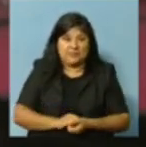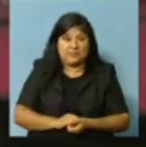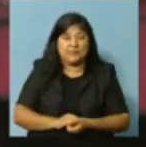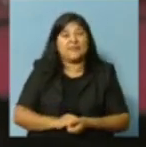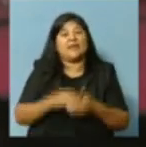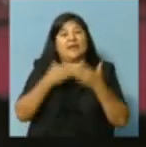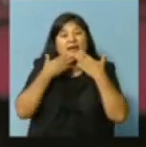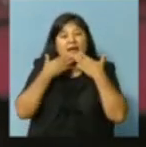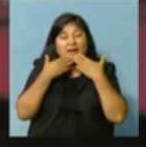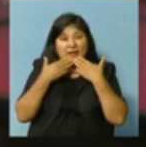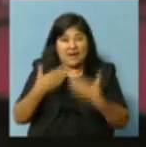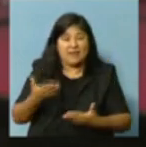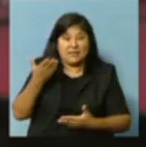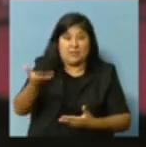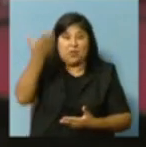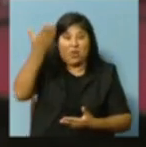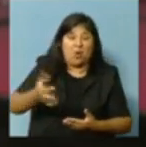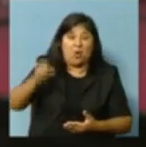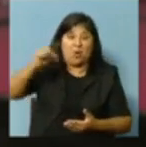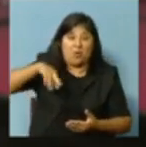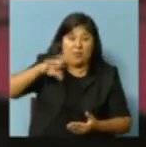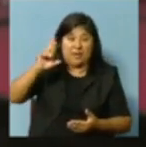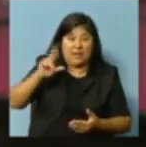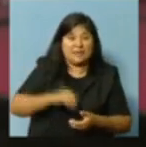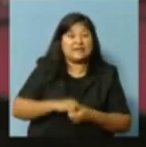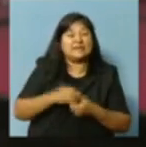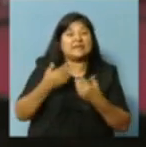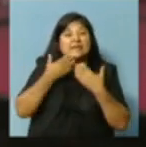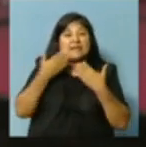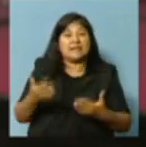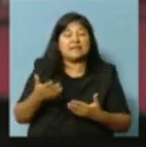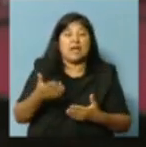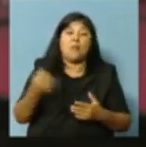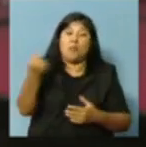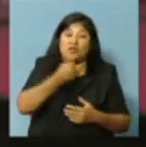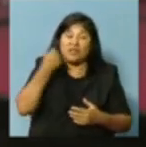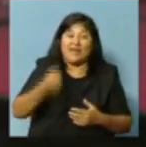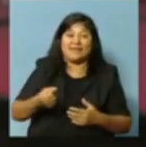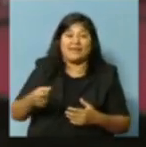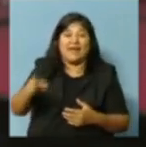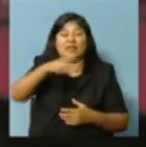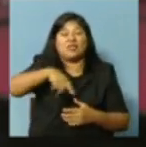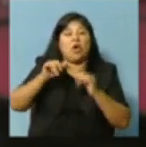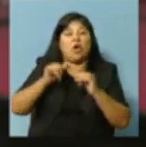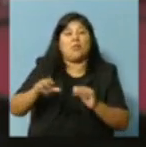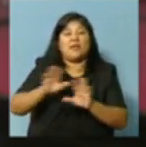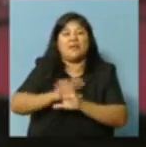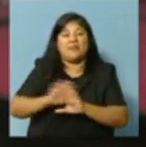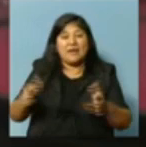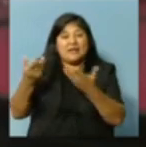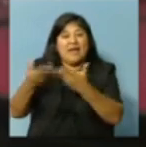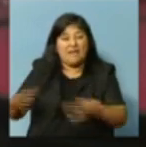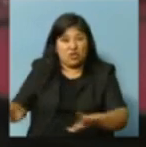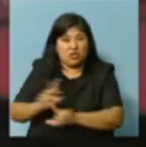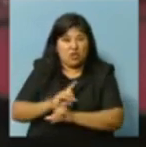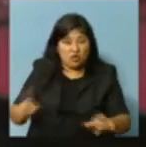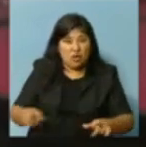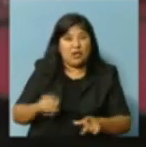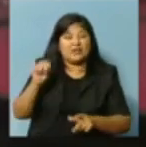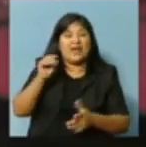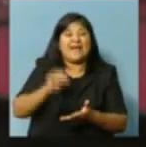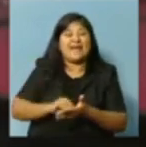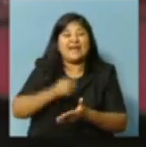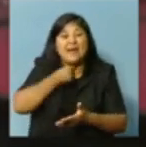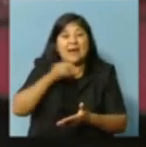muchas gracias a vos omar y lo importante es bajar los índices de deserción tener cada vez más